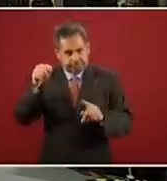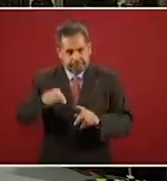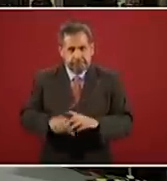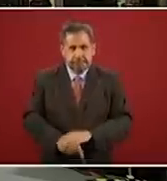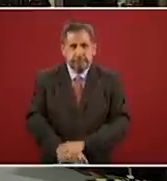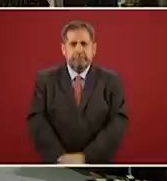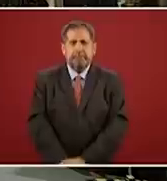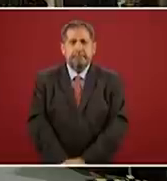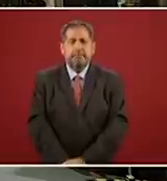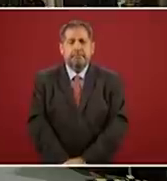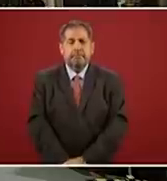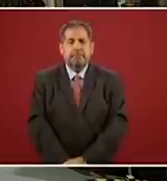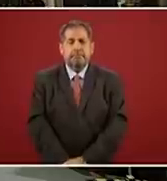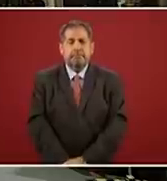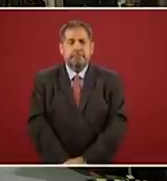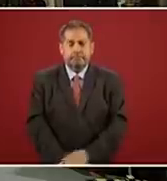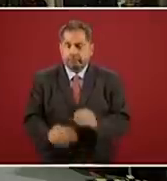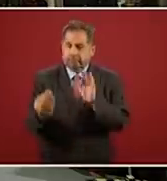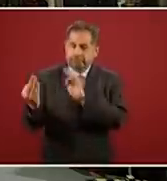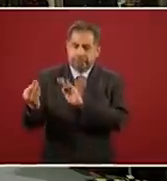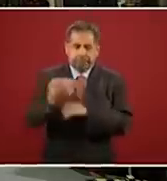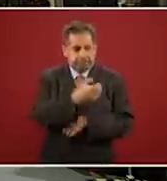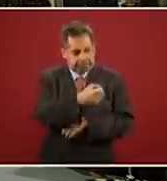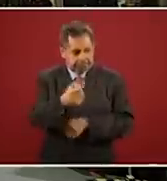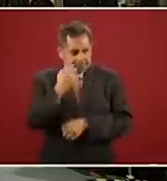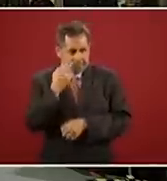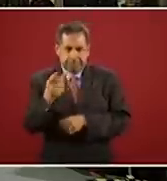Entonces, tú compareces.